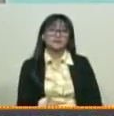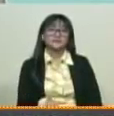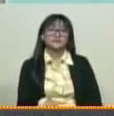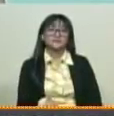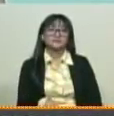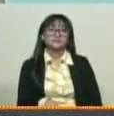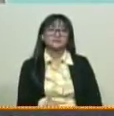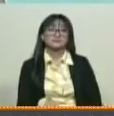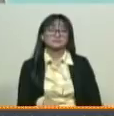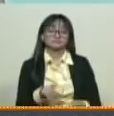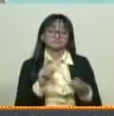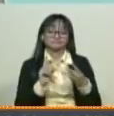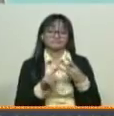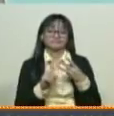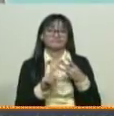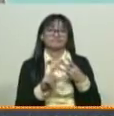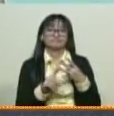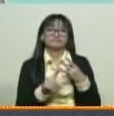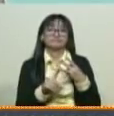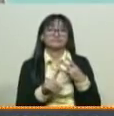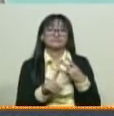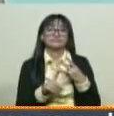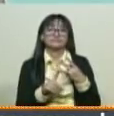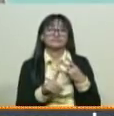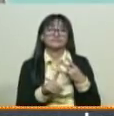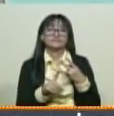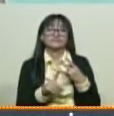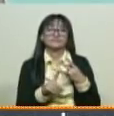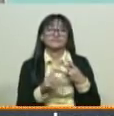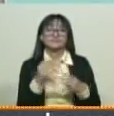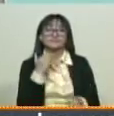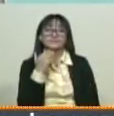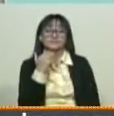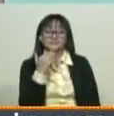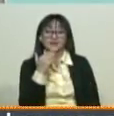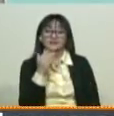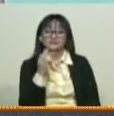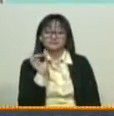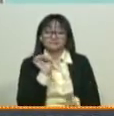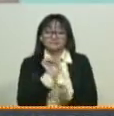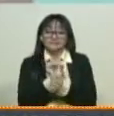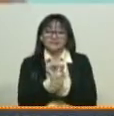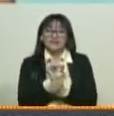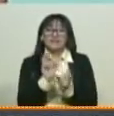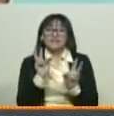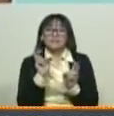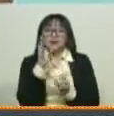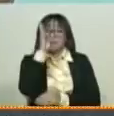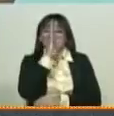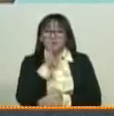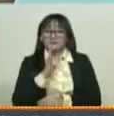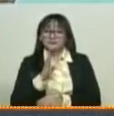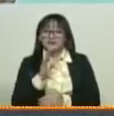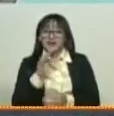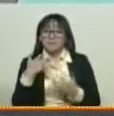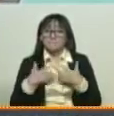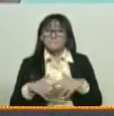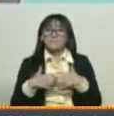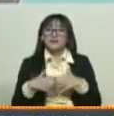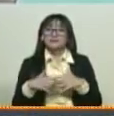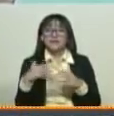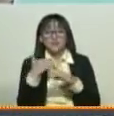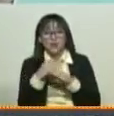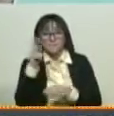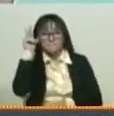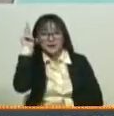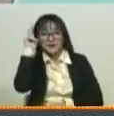en tercera. Esa nota con un toque, ¿oyó? Por el caso de Brecht. Así como Kuczynski estaba